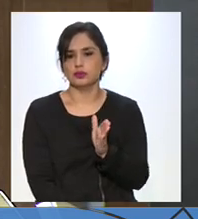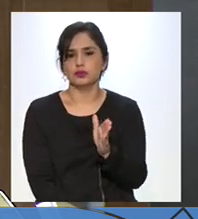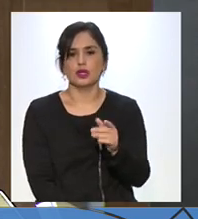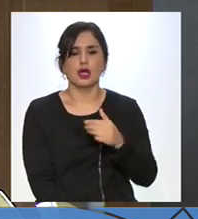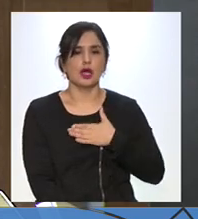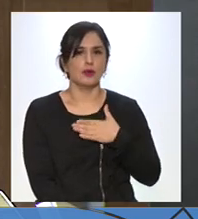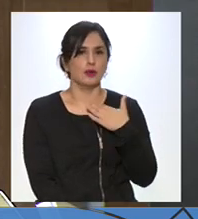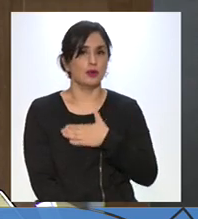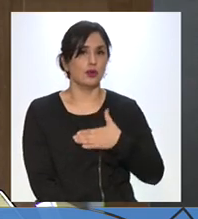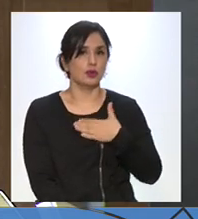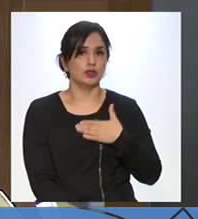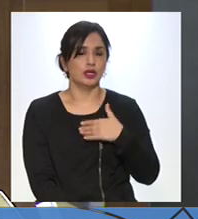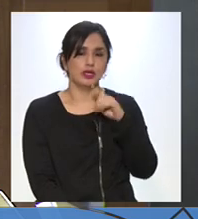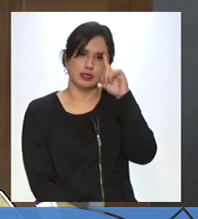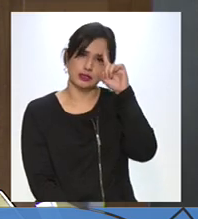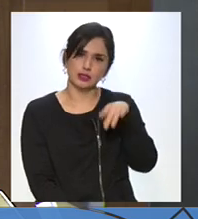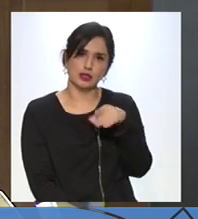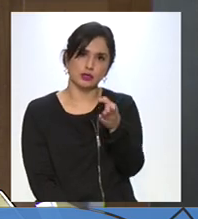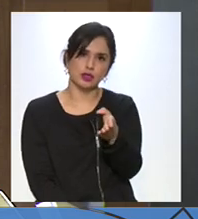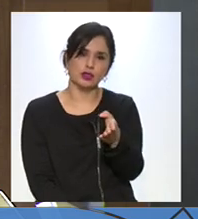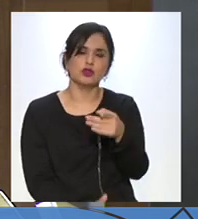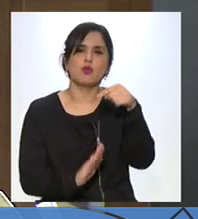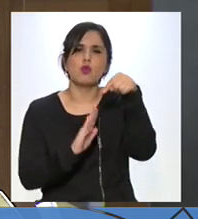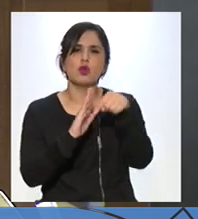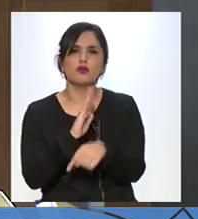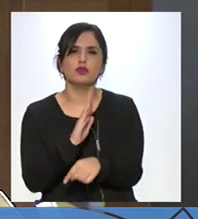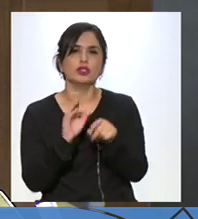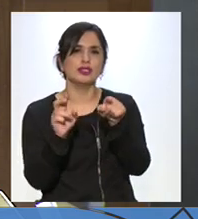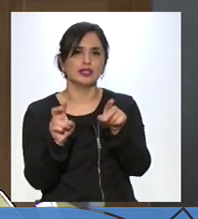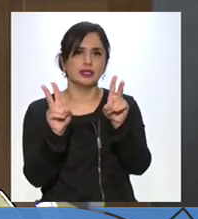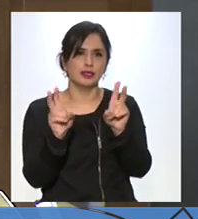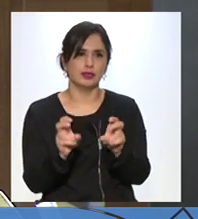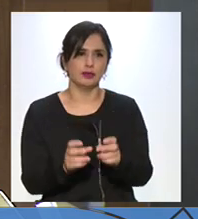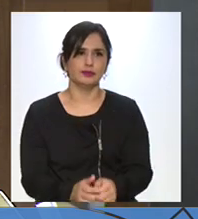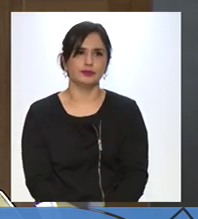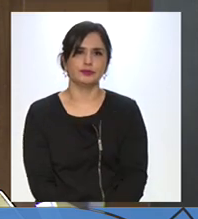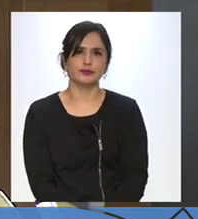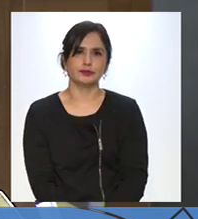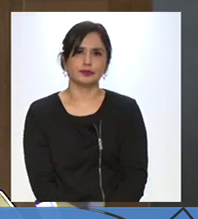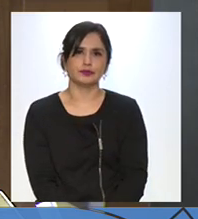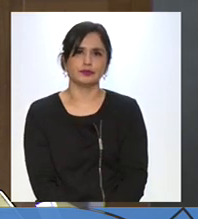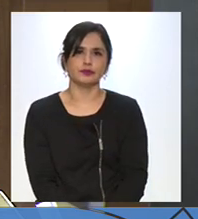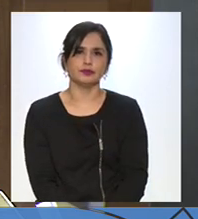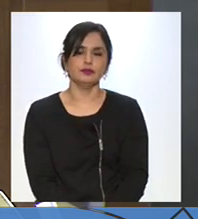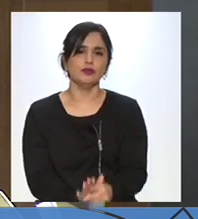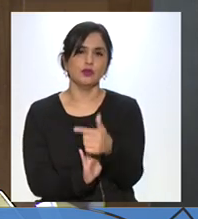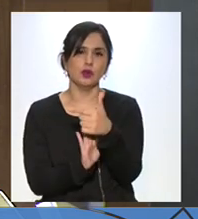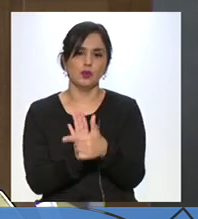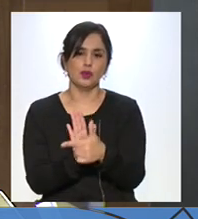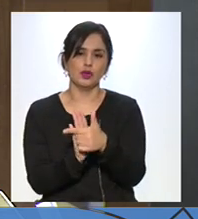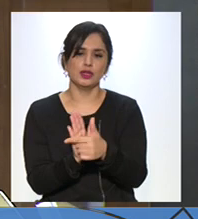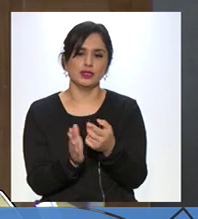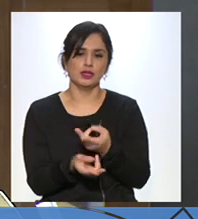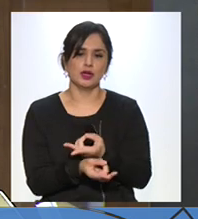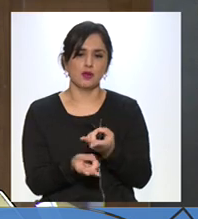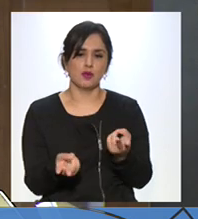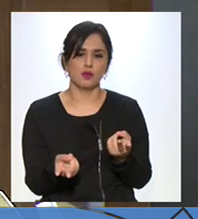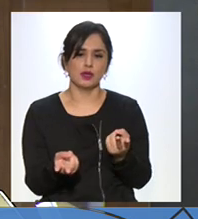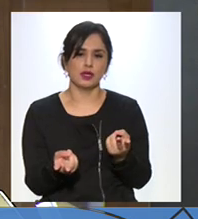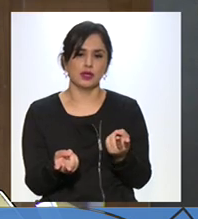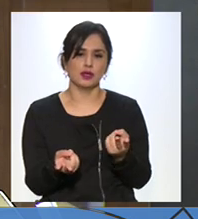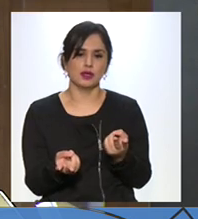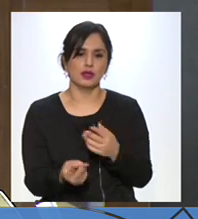también, yo sé que lo hizo, presidente, pero profundizar respecto a ese efecto, porque tiene con políticas públicas de uso de